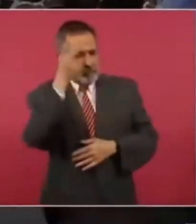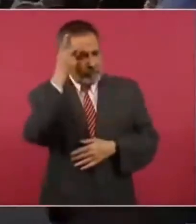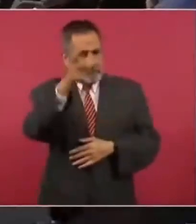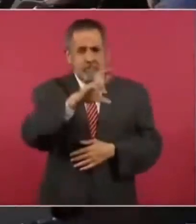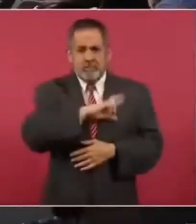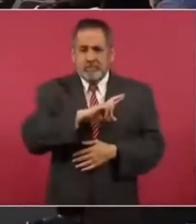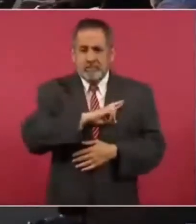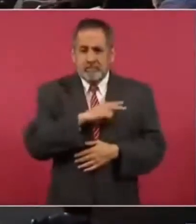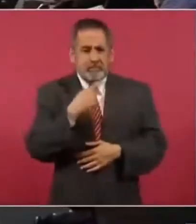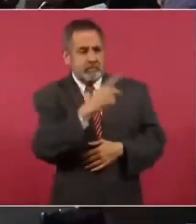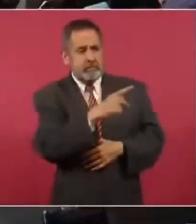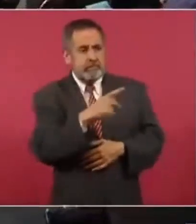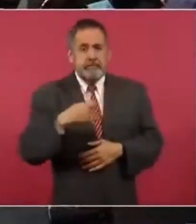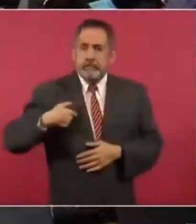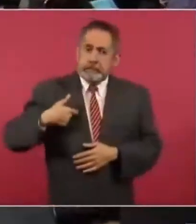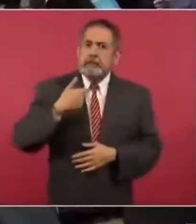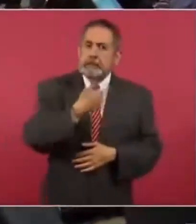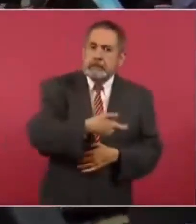en mantenimiento